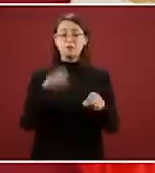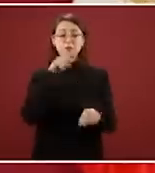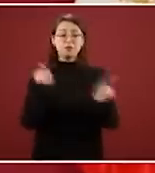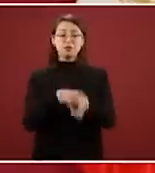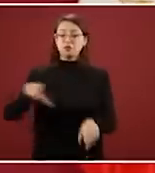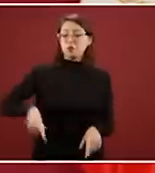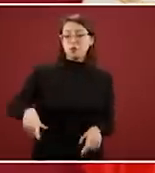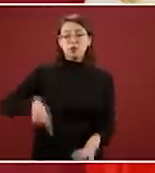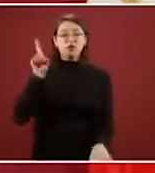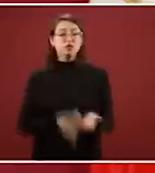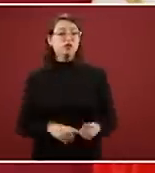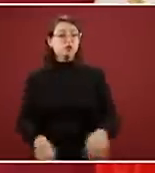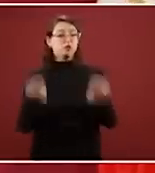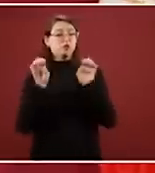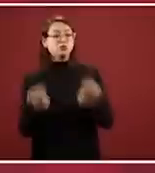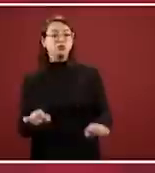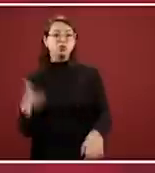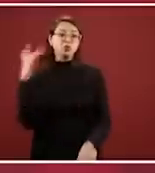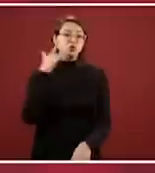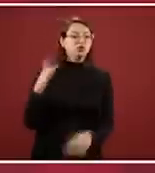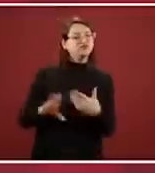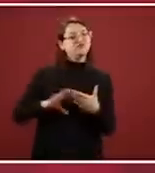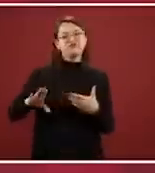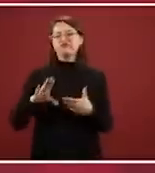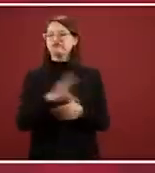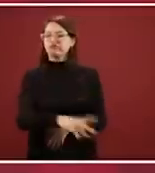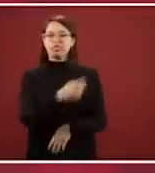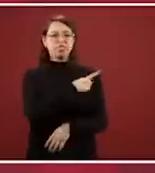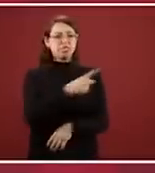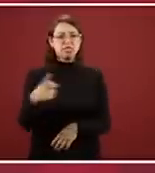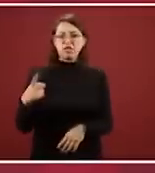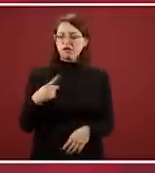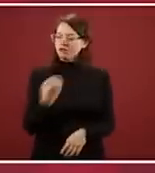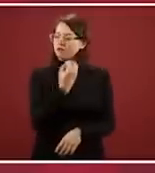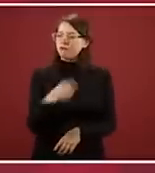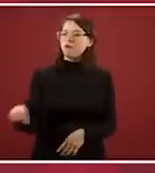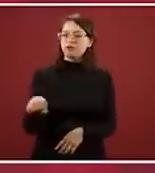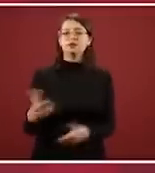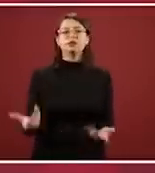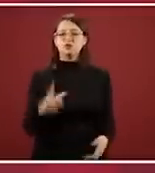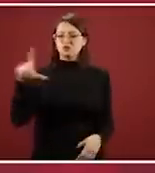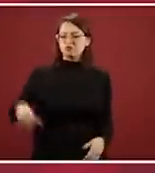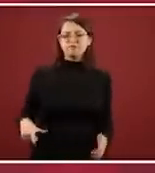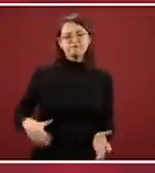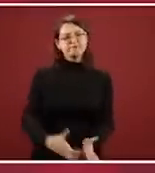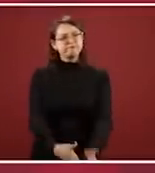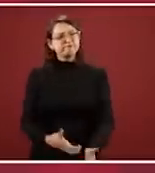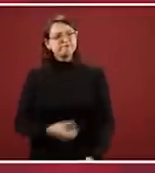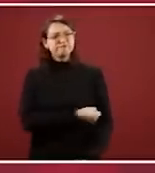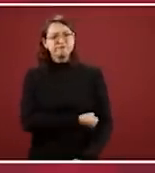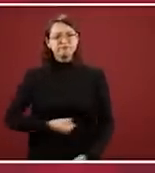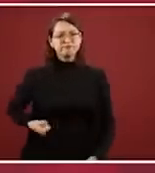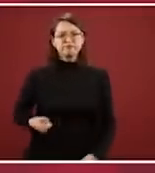que tiene que haber un gobierno austero, sobrio, que el poder es